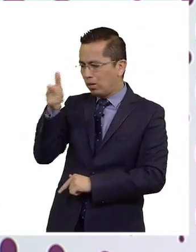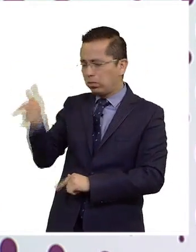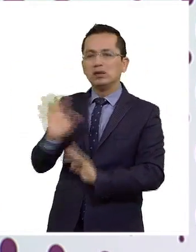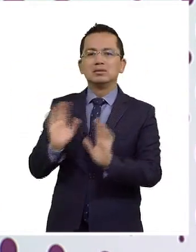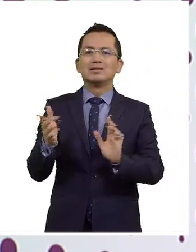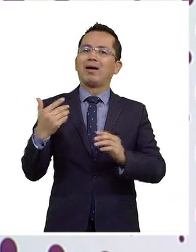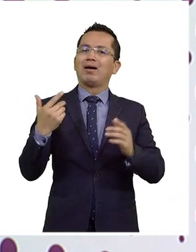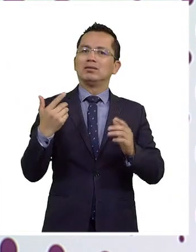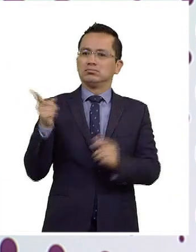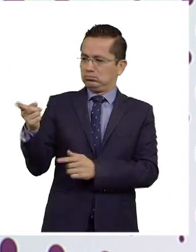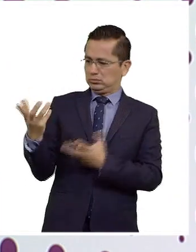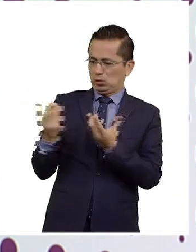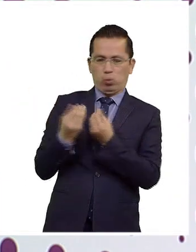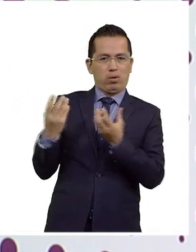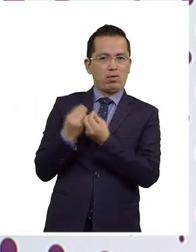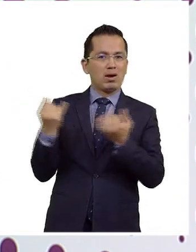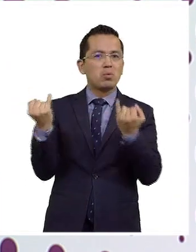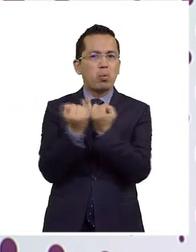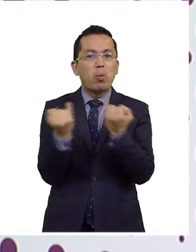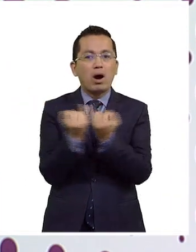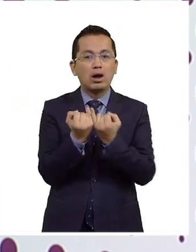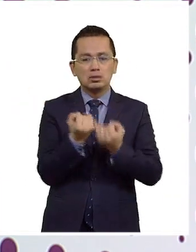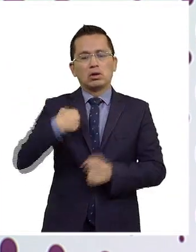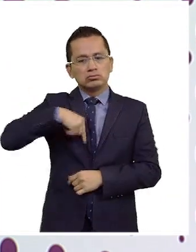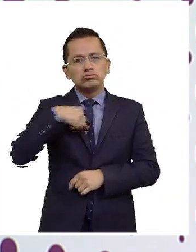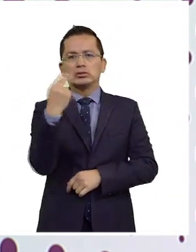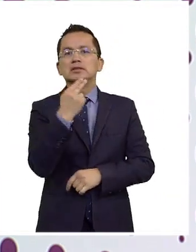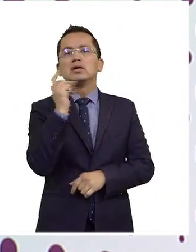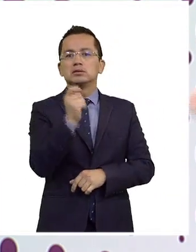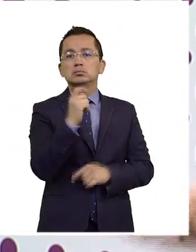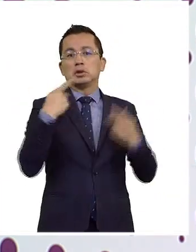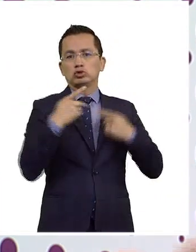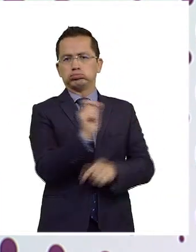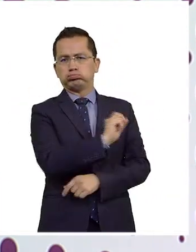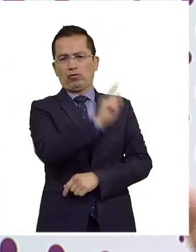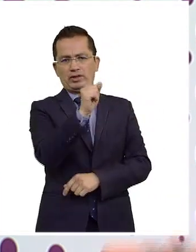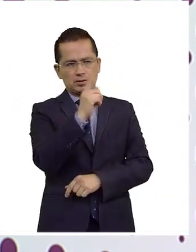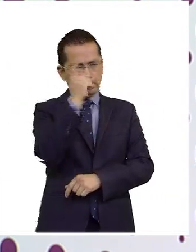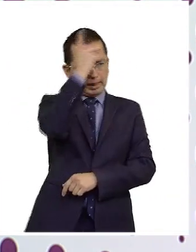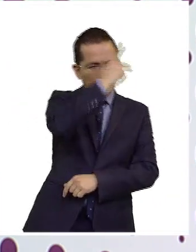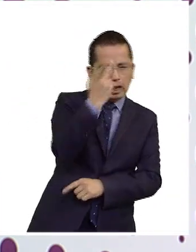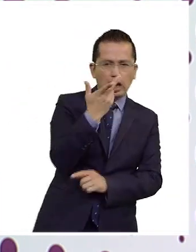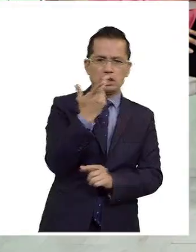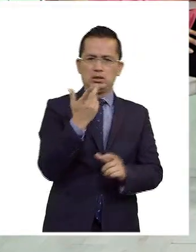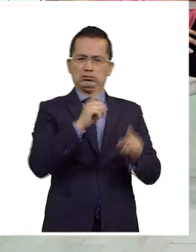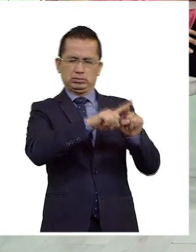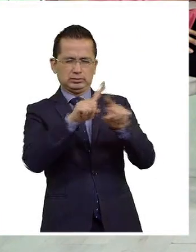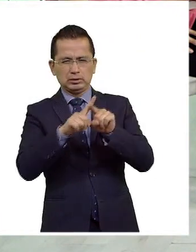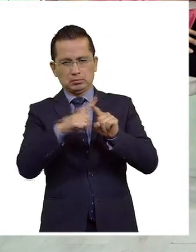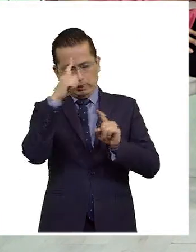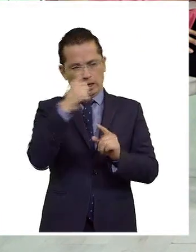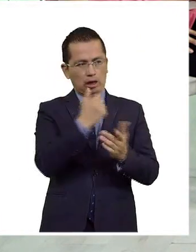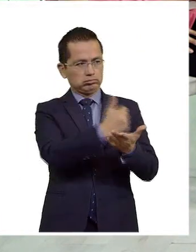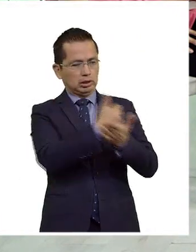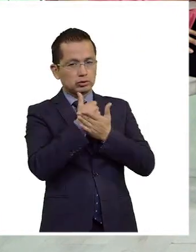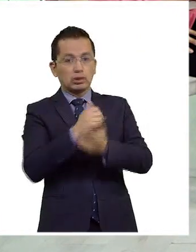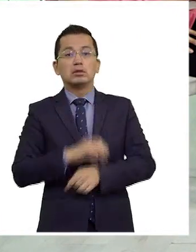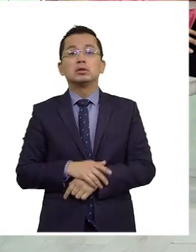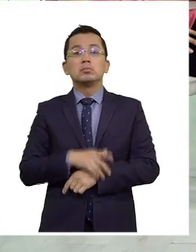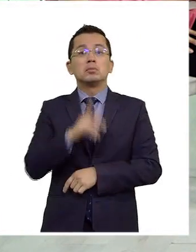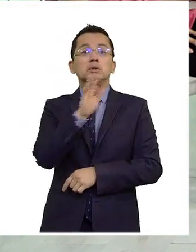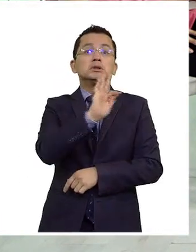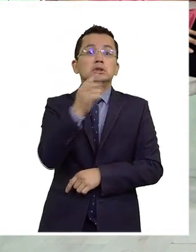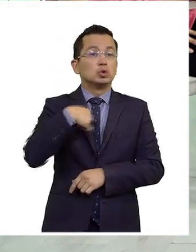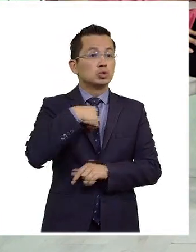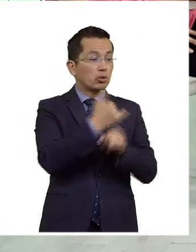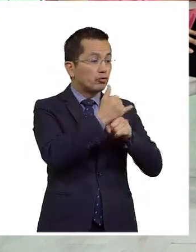sexólogos. Y entonces vamos conformando esta red de apoyo y así somos capaces de apoyar a nuestros hijos. Con desinformación, pues no puedes hacer